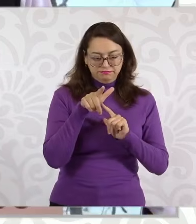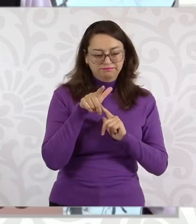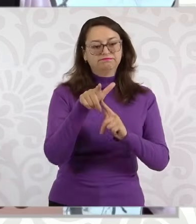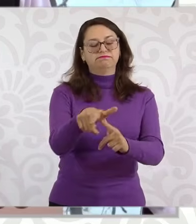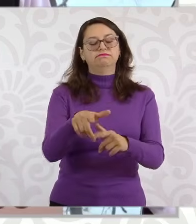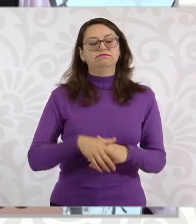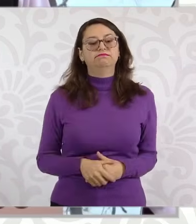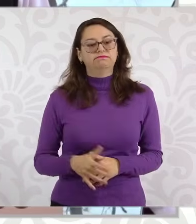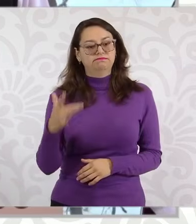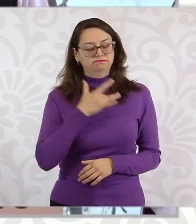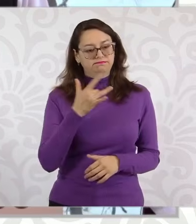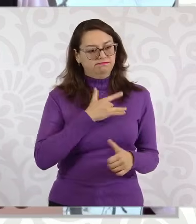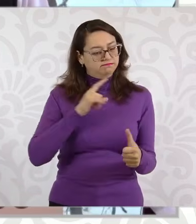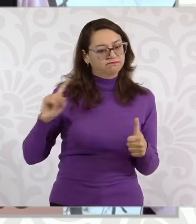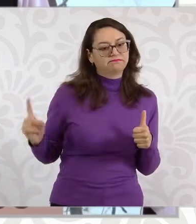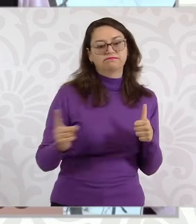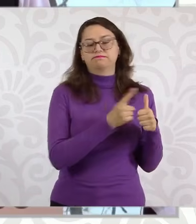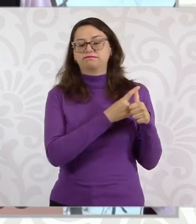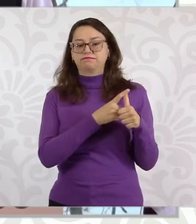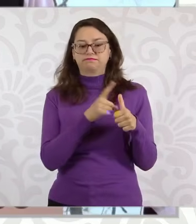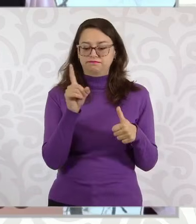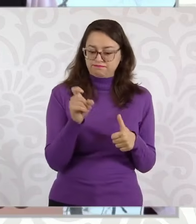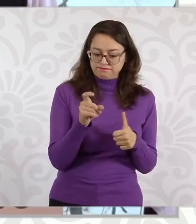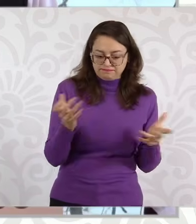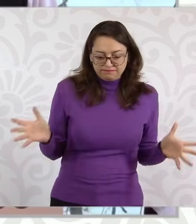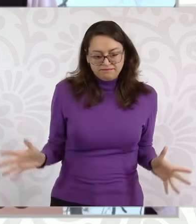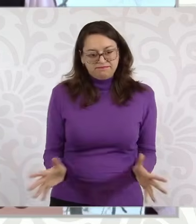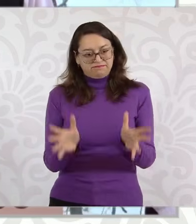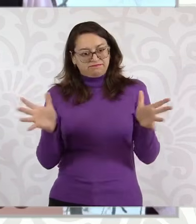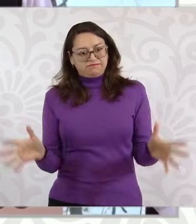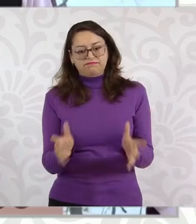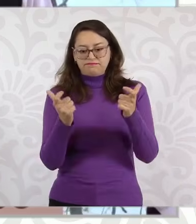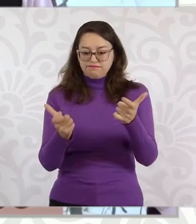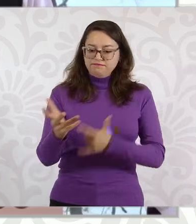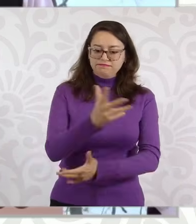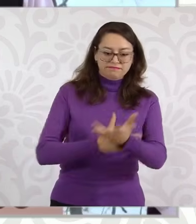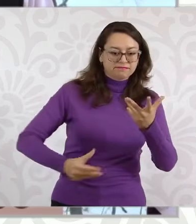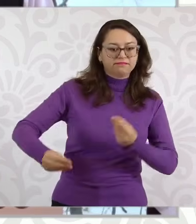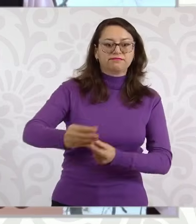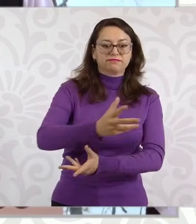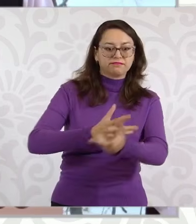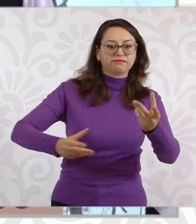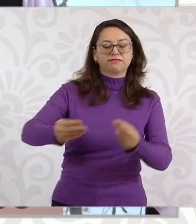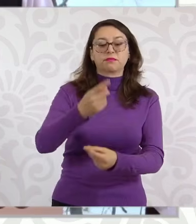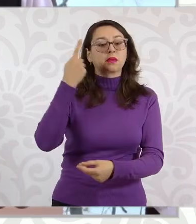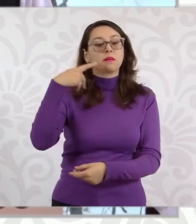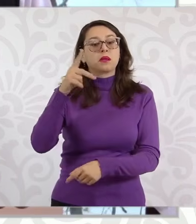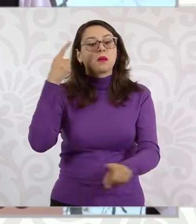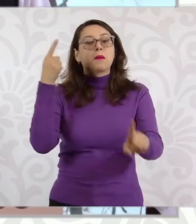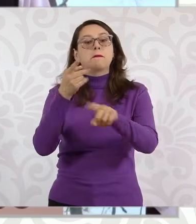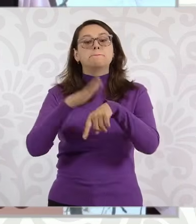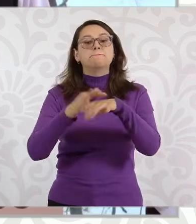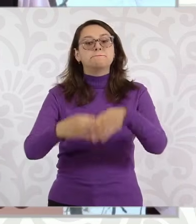con el corazón por delante para que el agua sea el motor de nuestra economía, pero sobre todo el sustento de